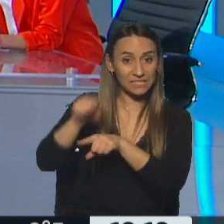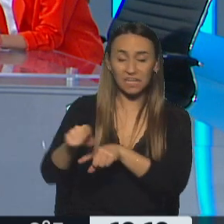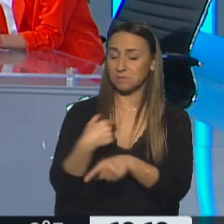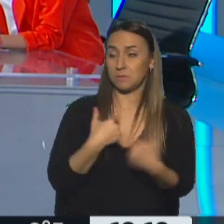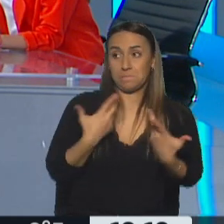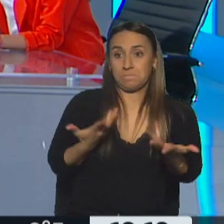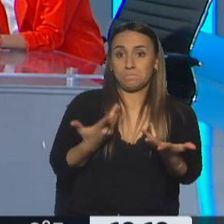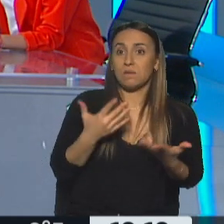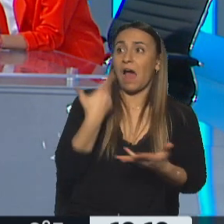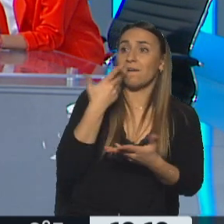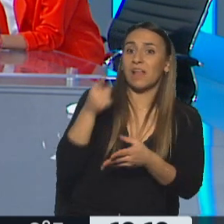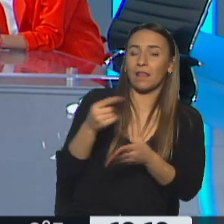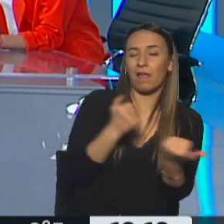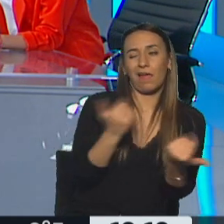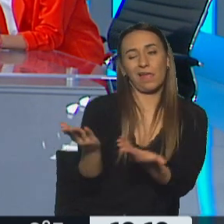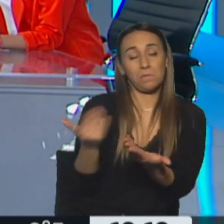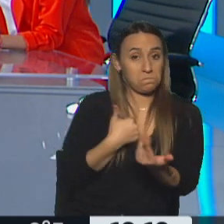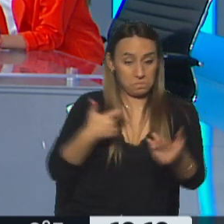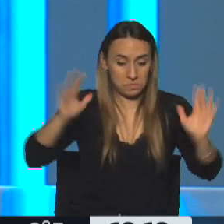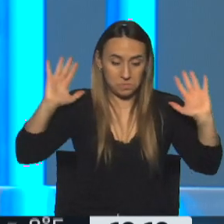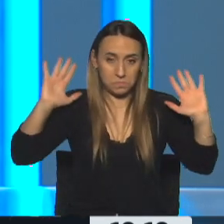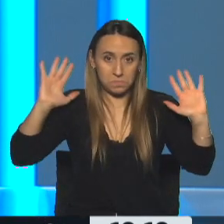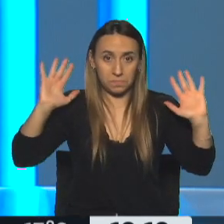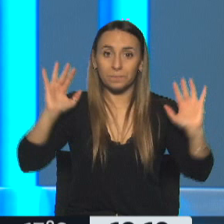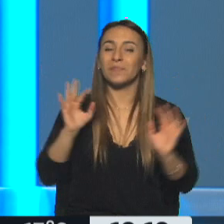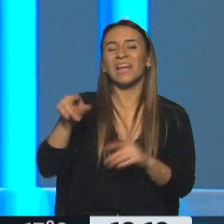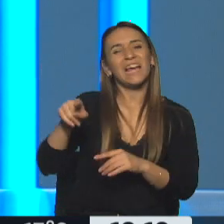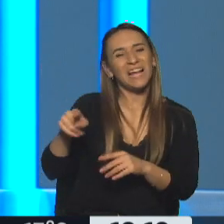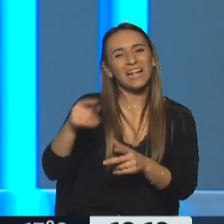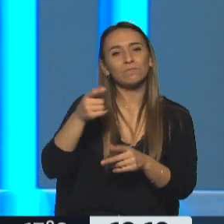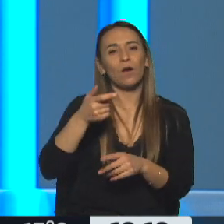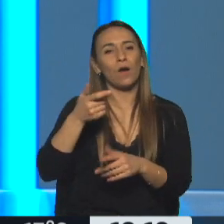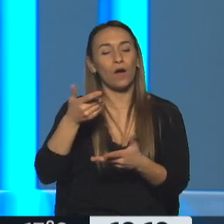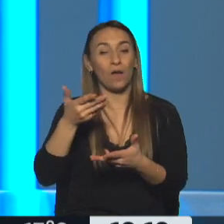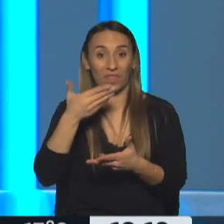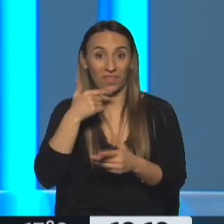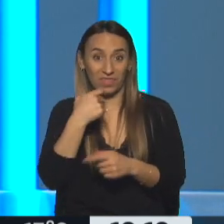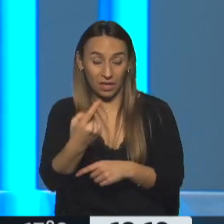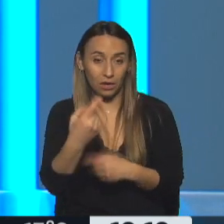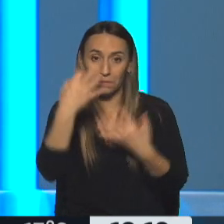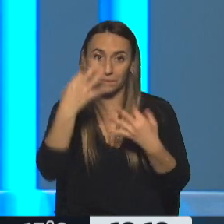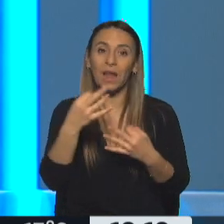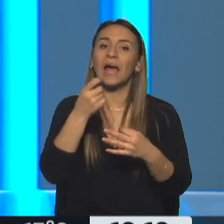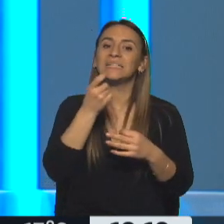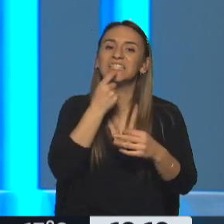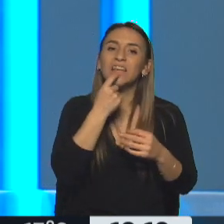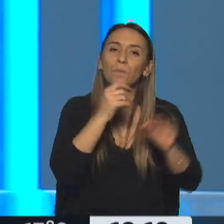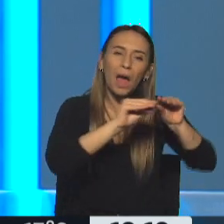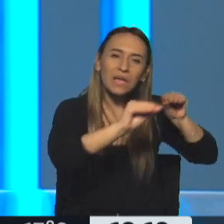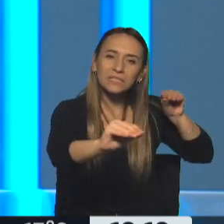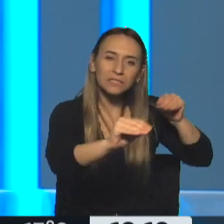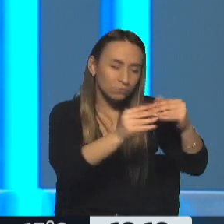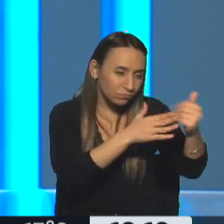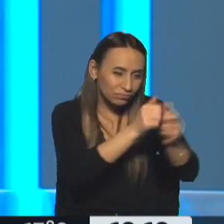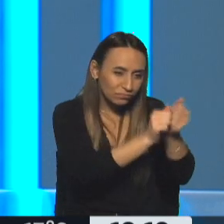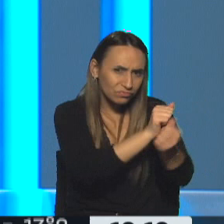para hablar de direccionamiento. Él había dicho en ese famoso off que las chapas para el gasoducto se podían haber